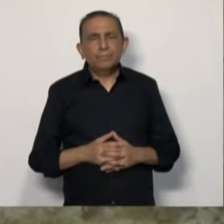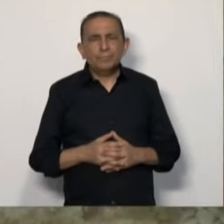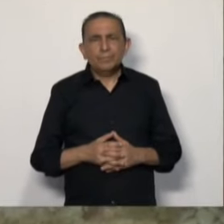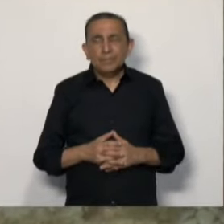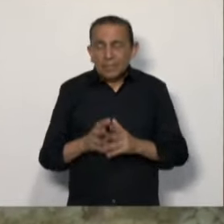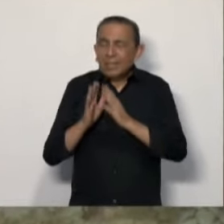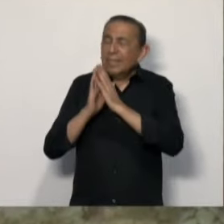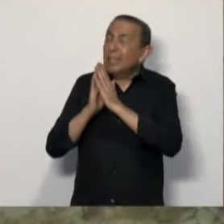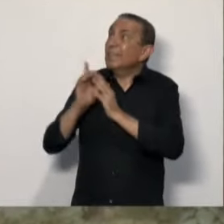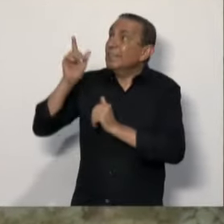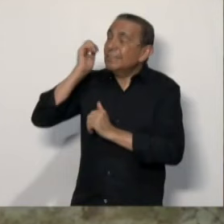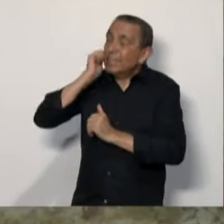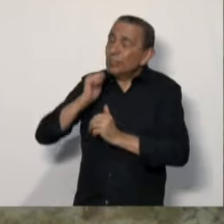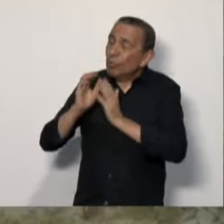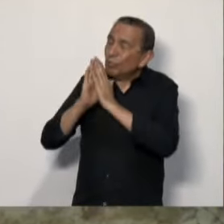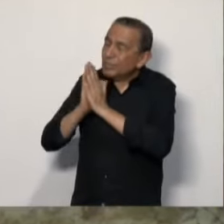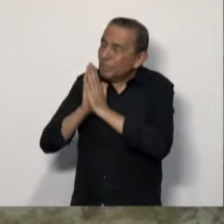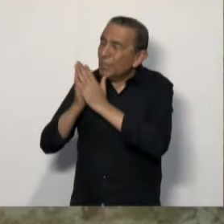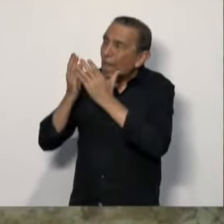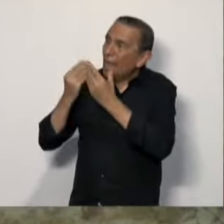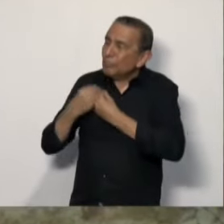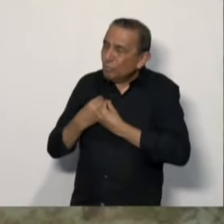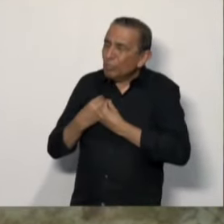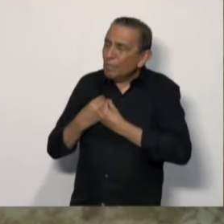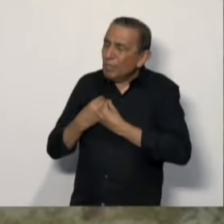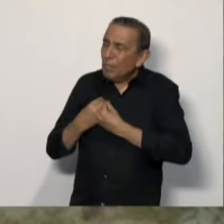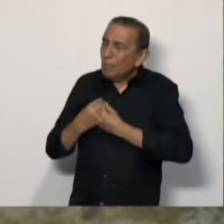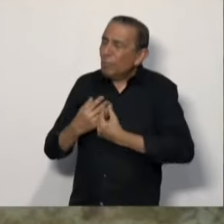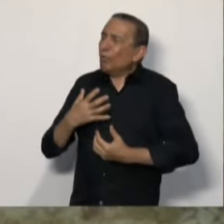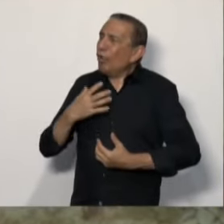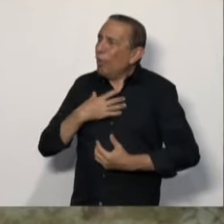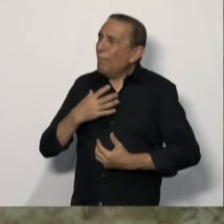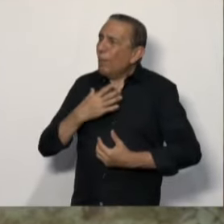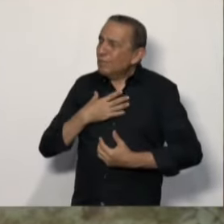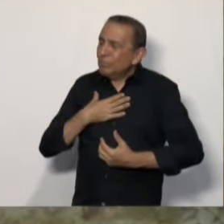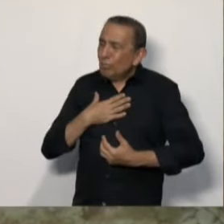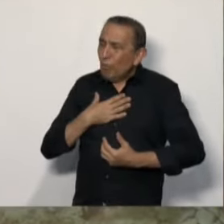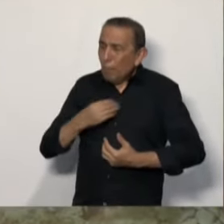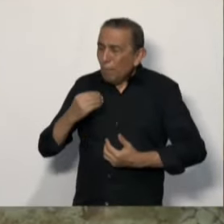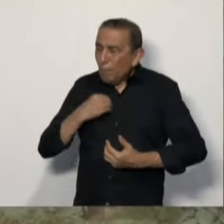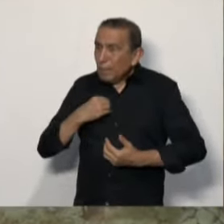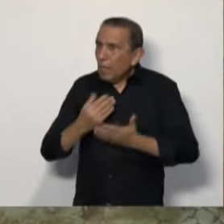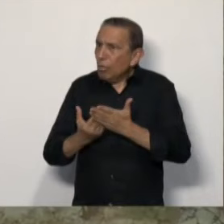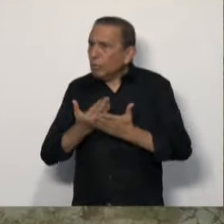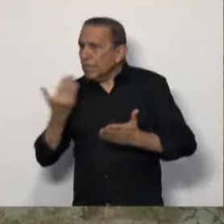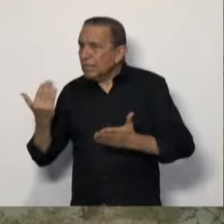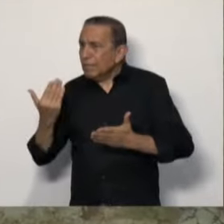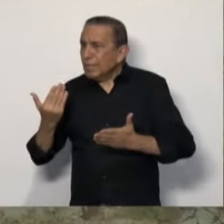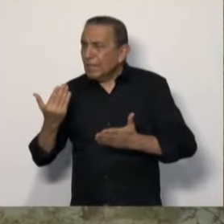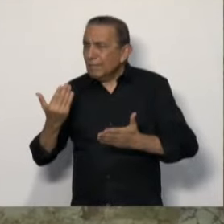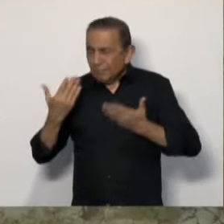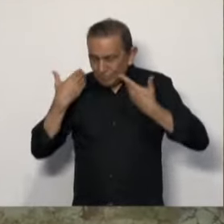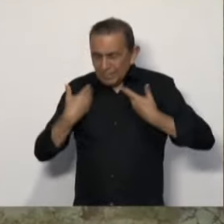Ten piedad de mí, Señor, por tu bondad, por tu gran compasión, borra mis faltas.